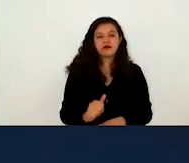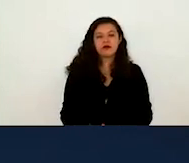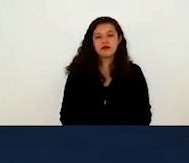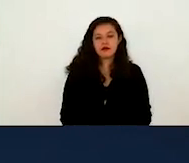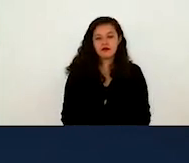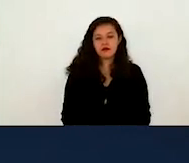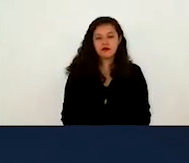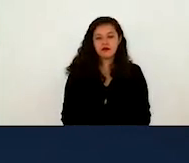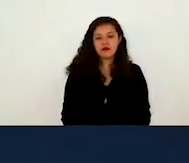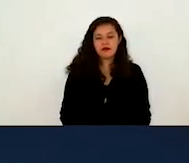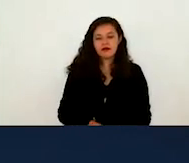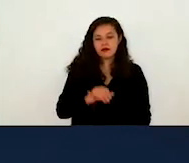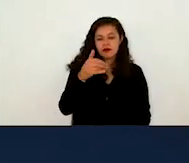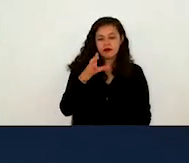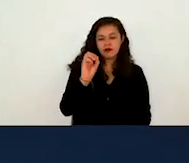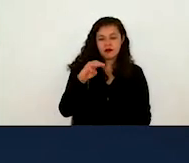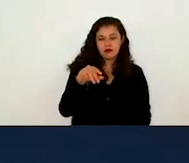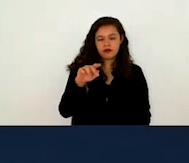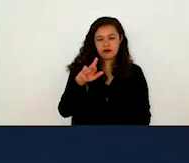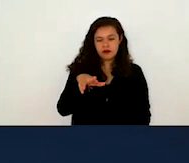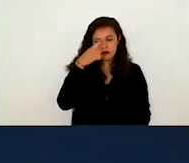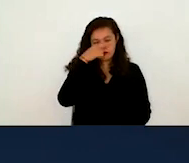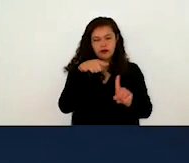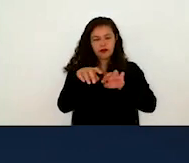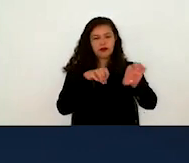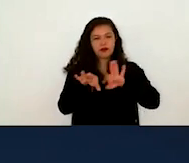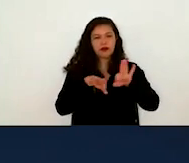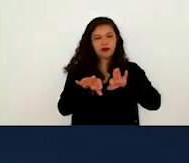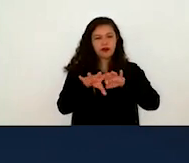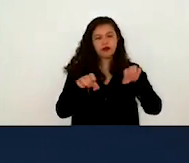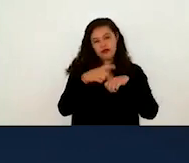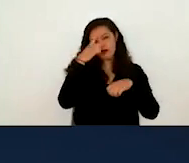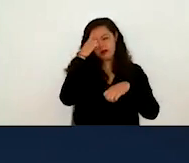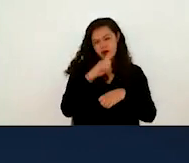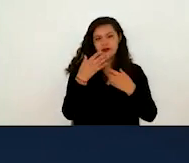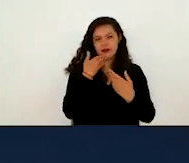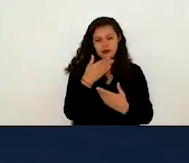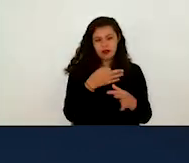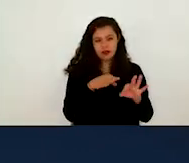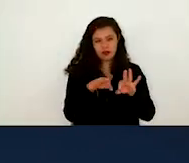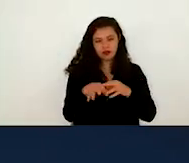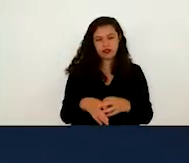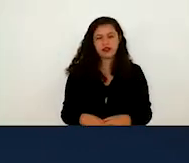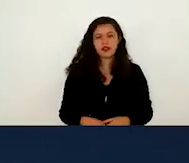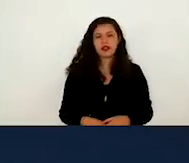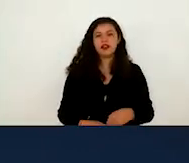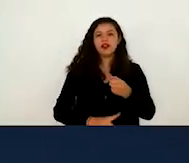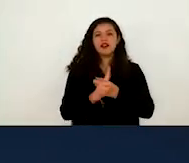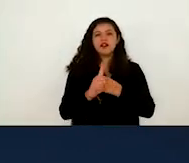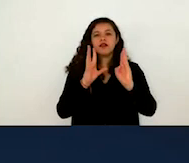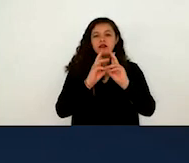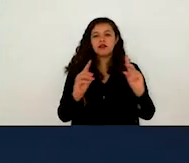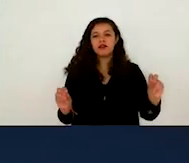josé medrano el trabajo en equipo para que funcione perfecto resolución de conflictos que es ya que es algo muy muy